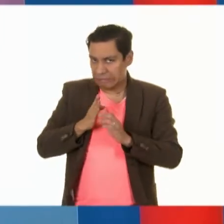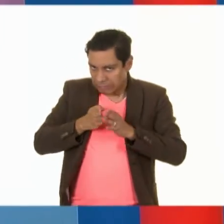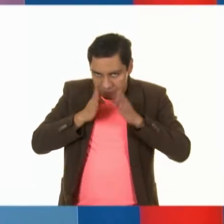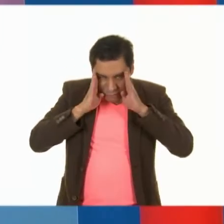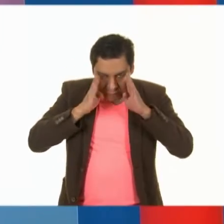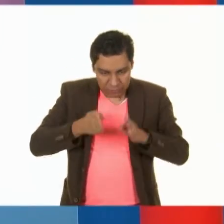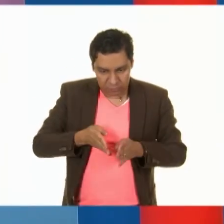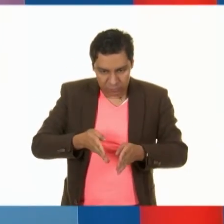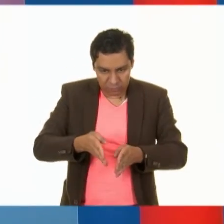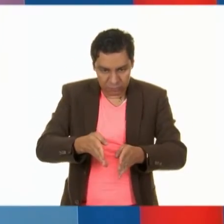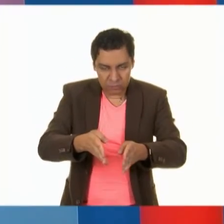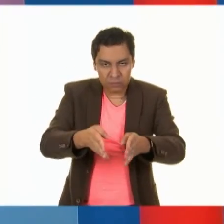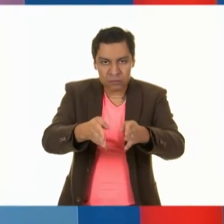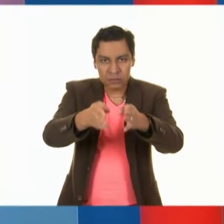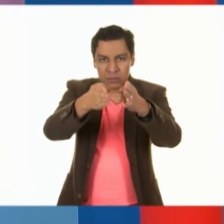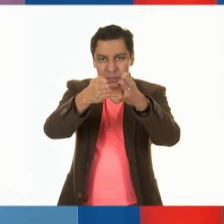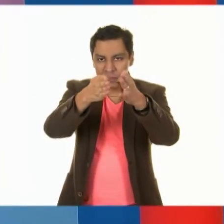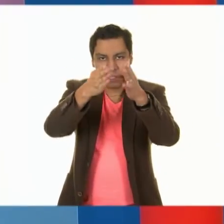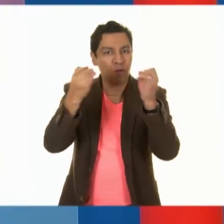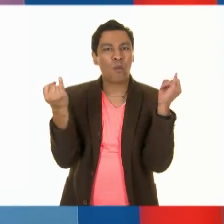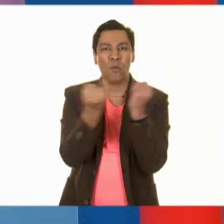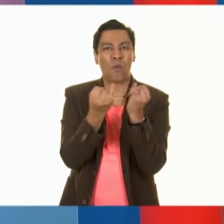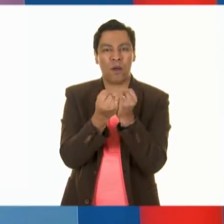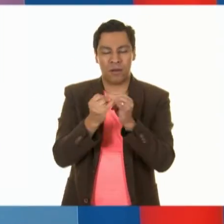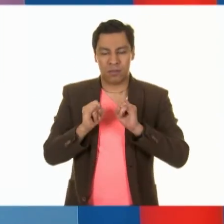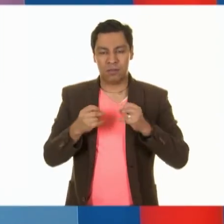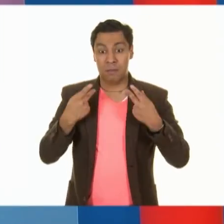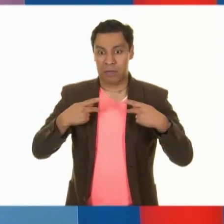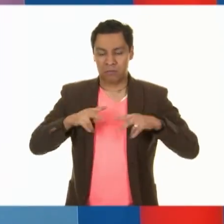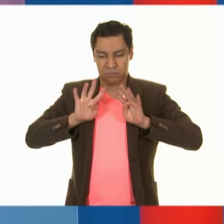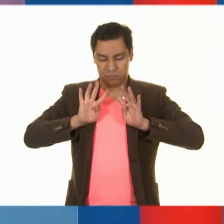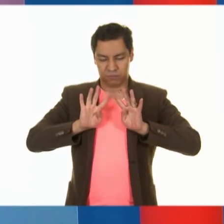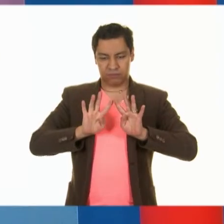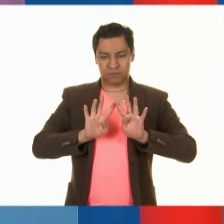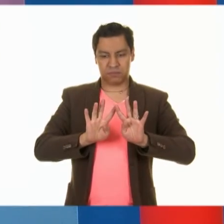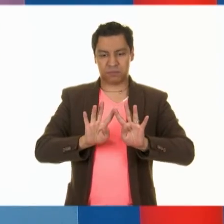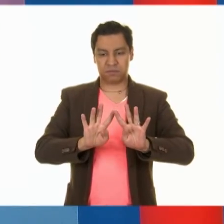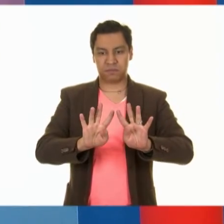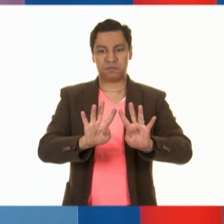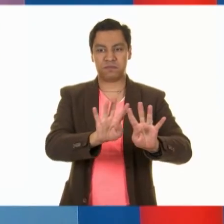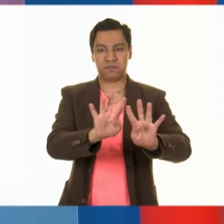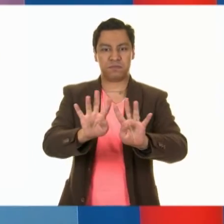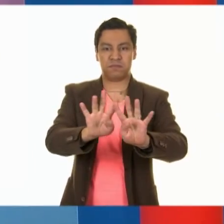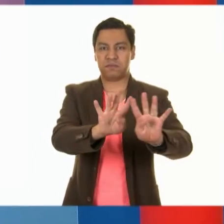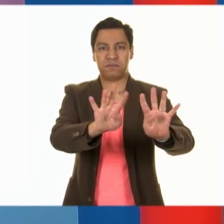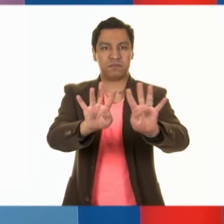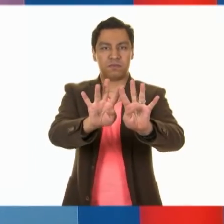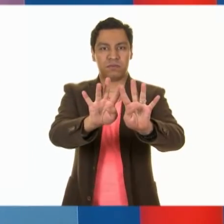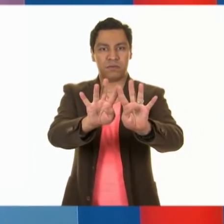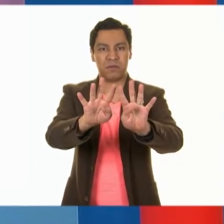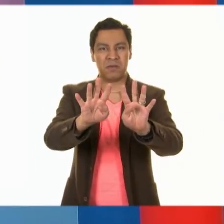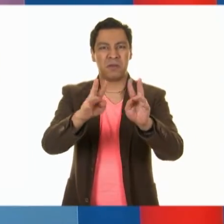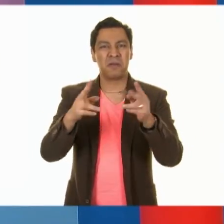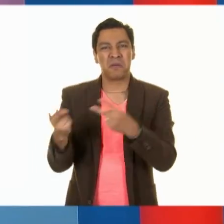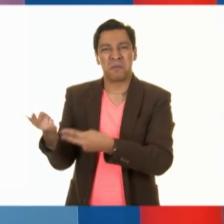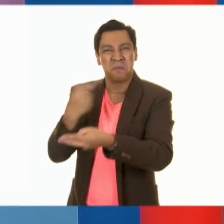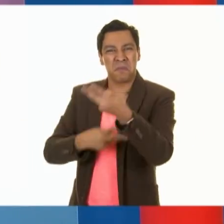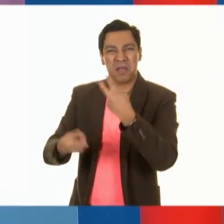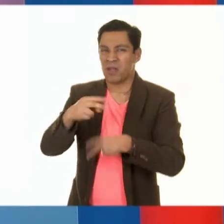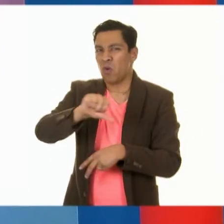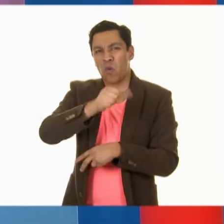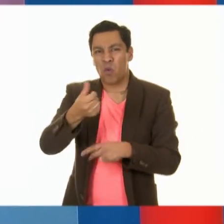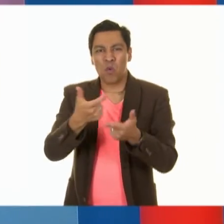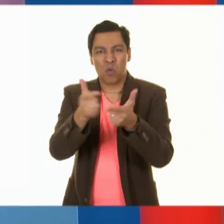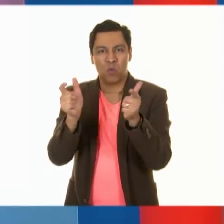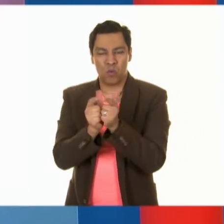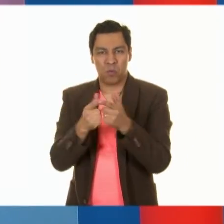¿no? Exacto. En el caso de la luz, eso lo notaremos como una distorsión en una imagen. Es el caso del lápiz y